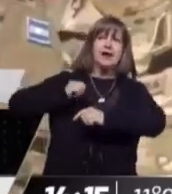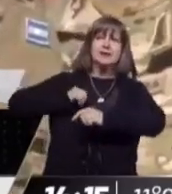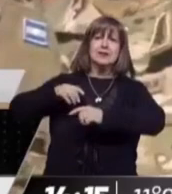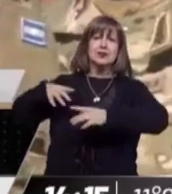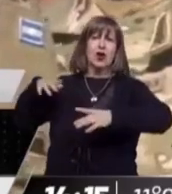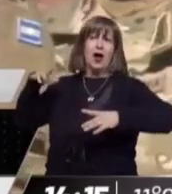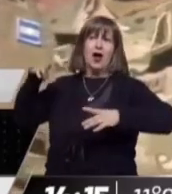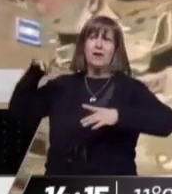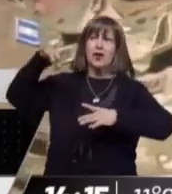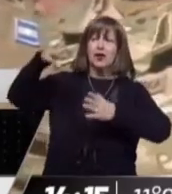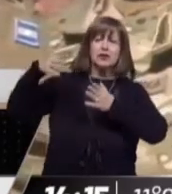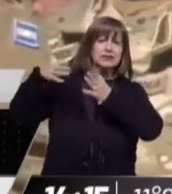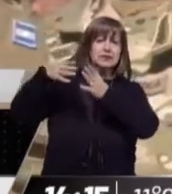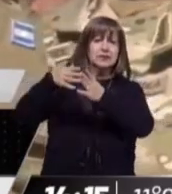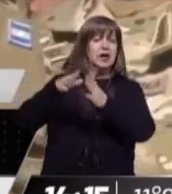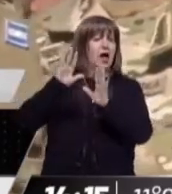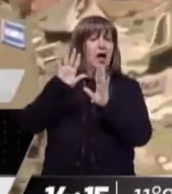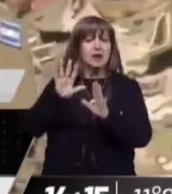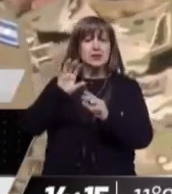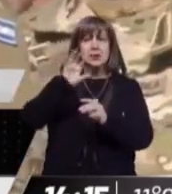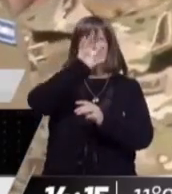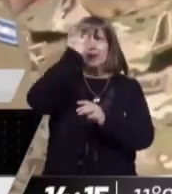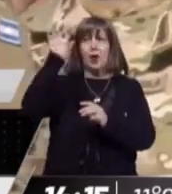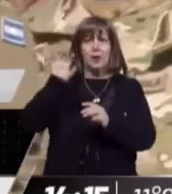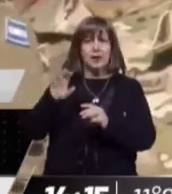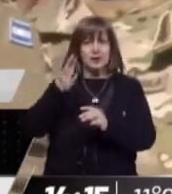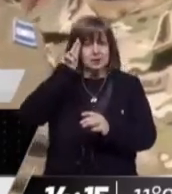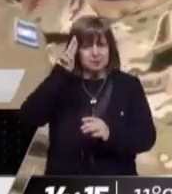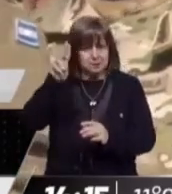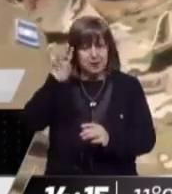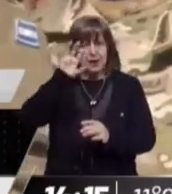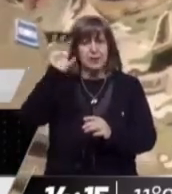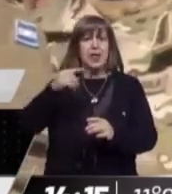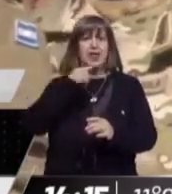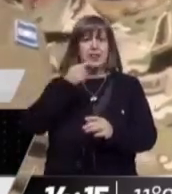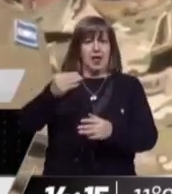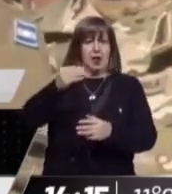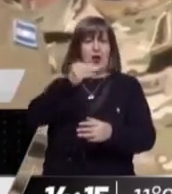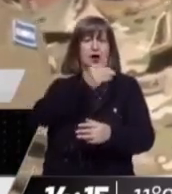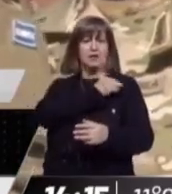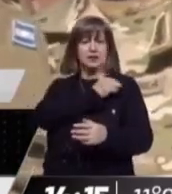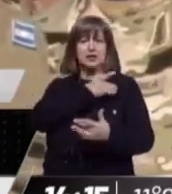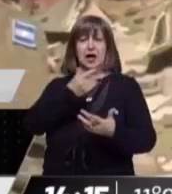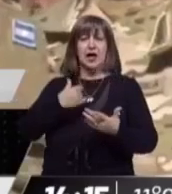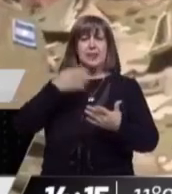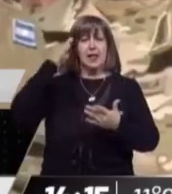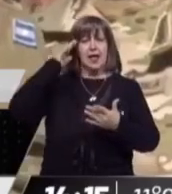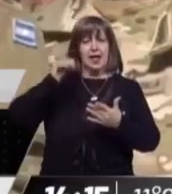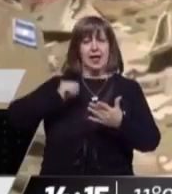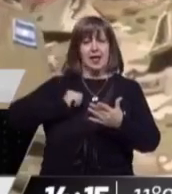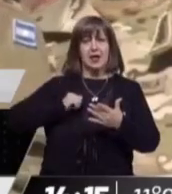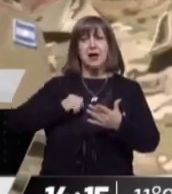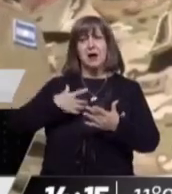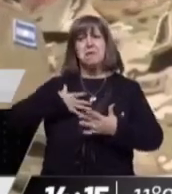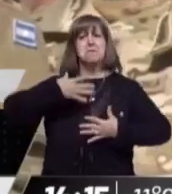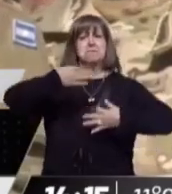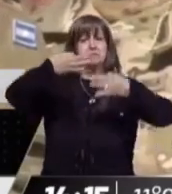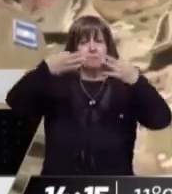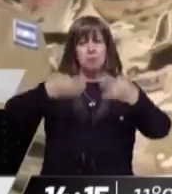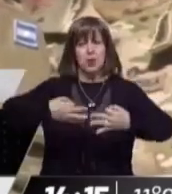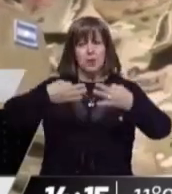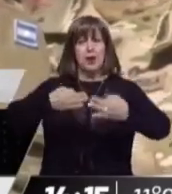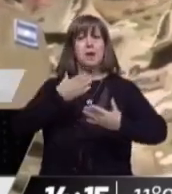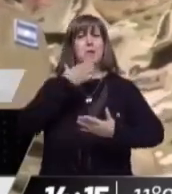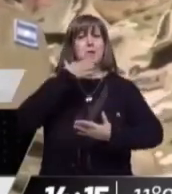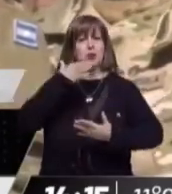Armadas en el interior del país. Lo notificó el jefe del Ejército y creo que es digno de ponerlo